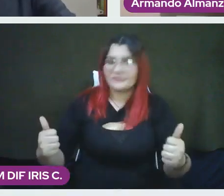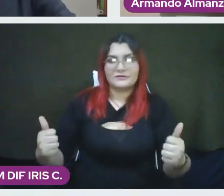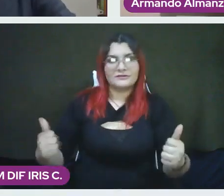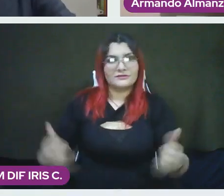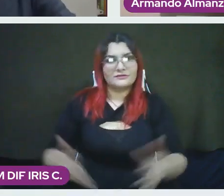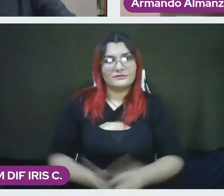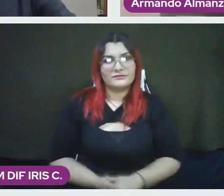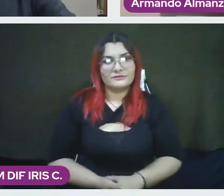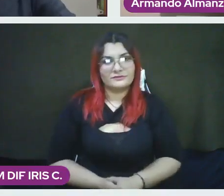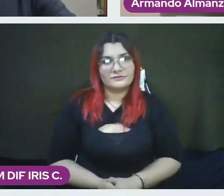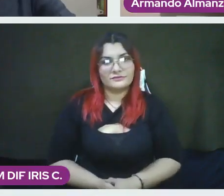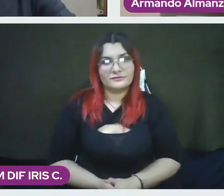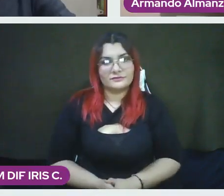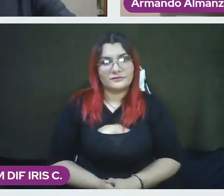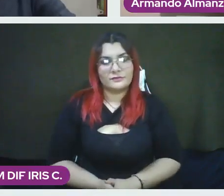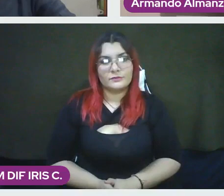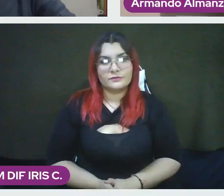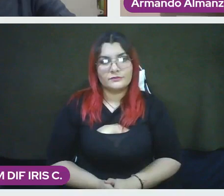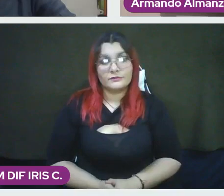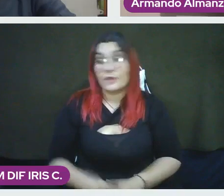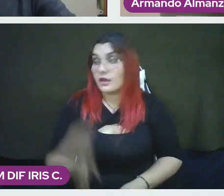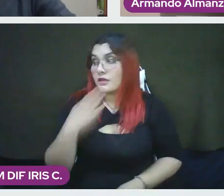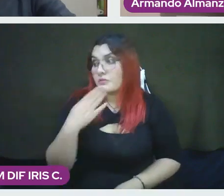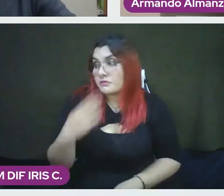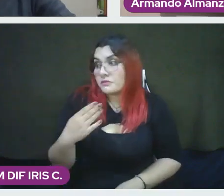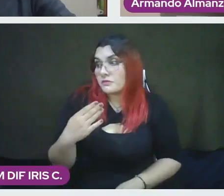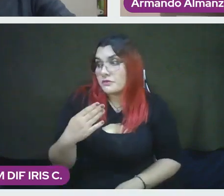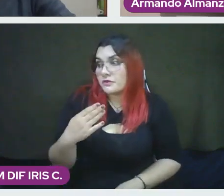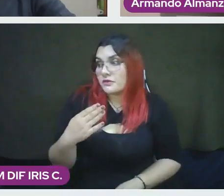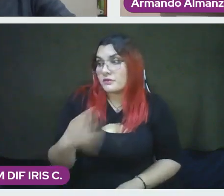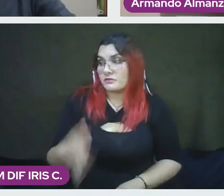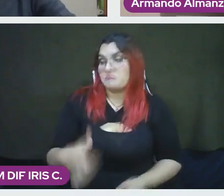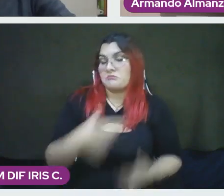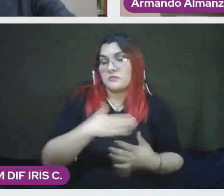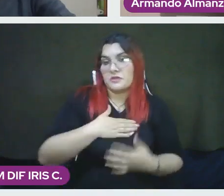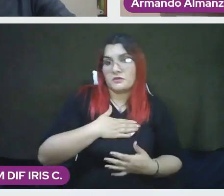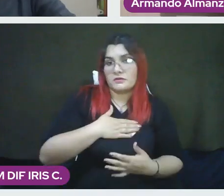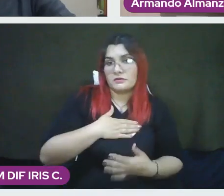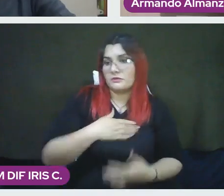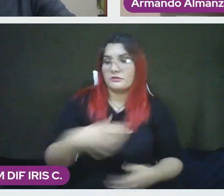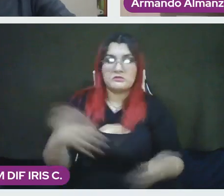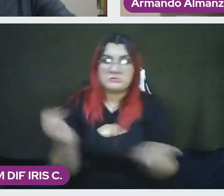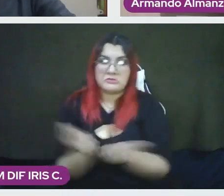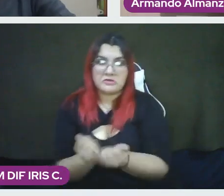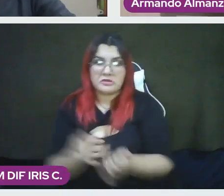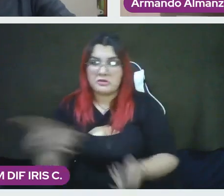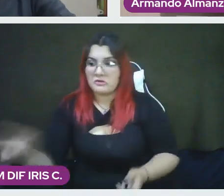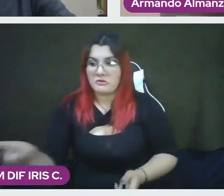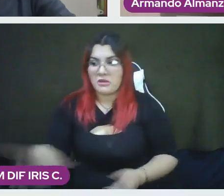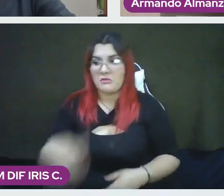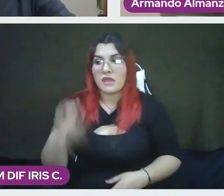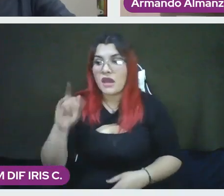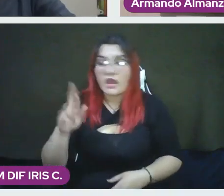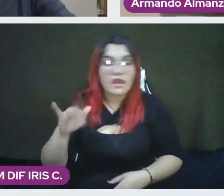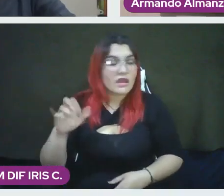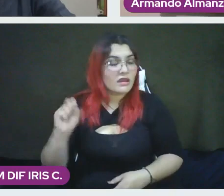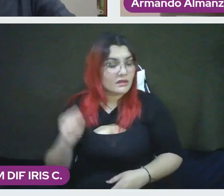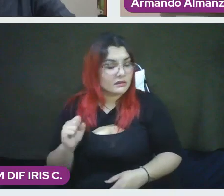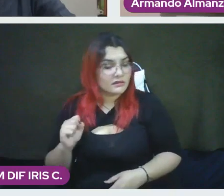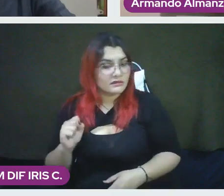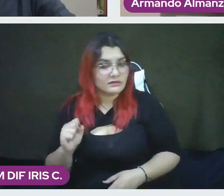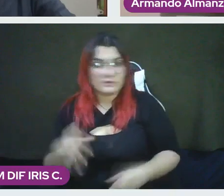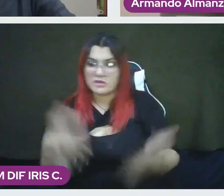adecuadamente. Porque lo que es bien para mí no va a ser bien para Iraíz, no va a ser bien para Anabel,